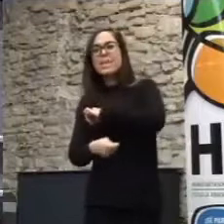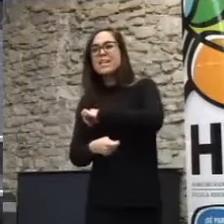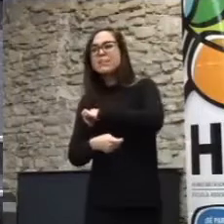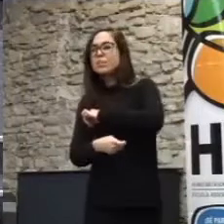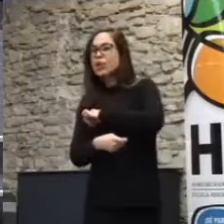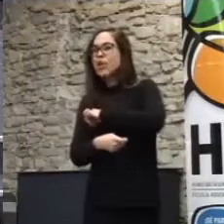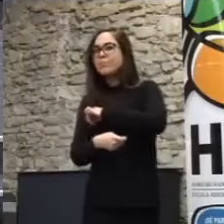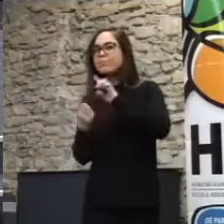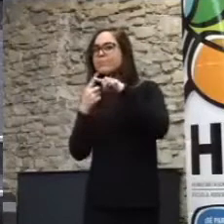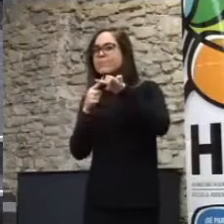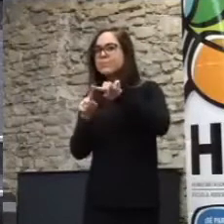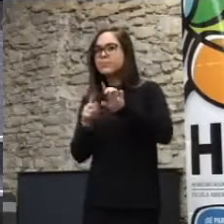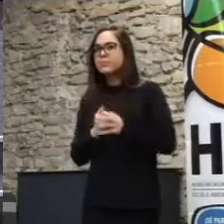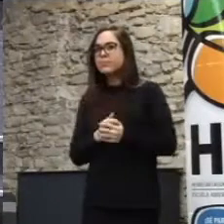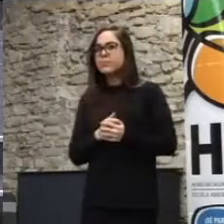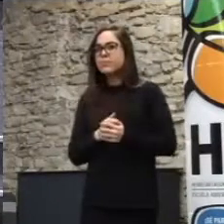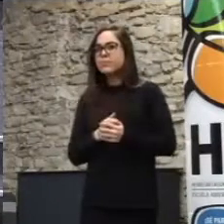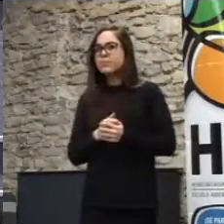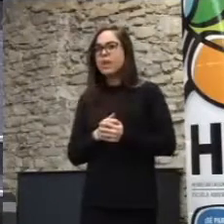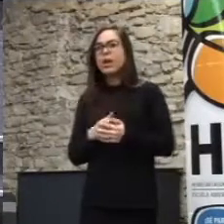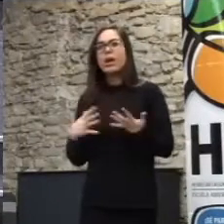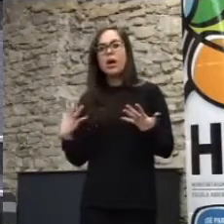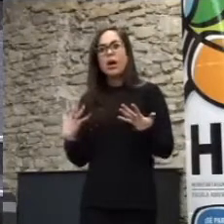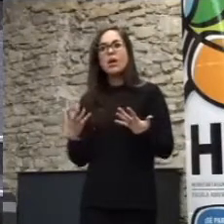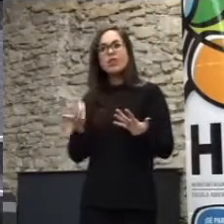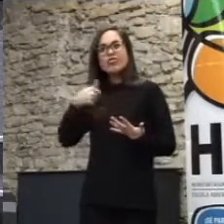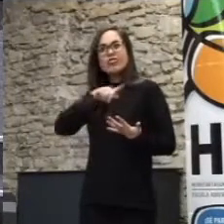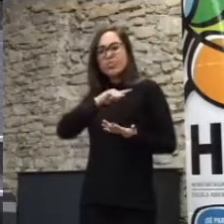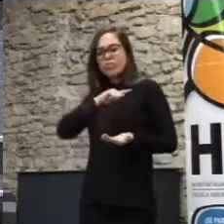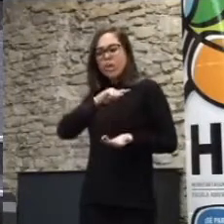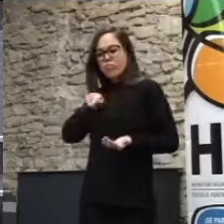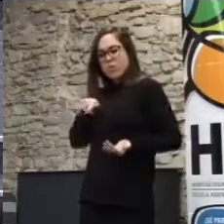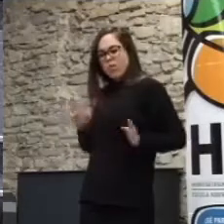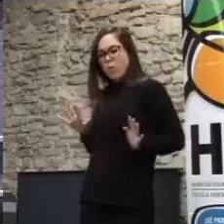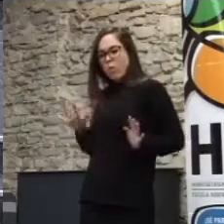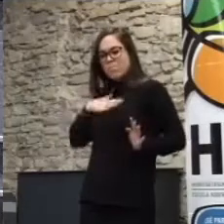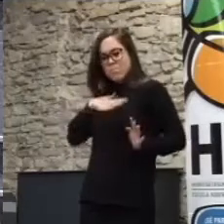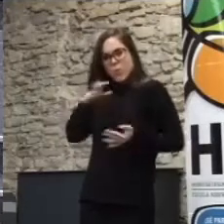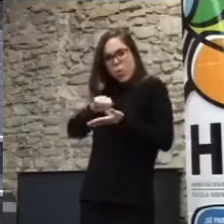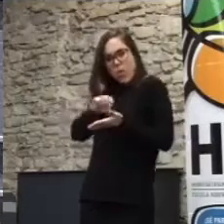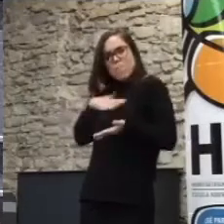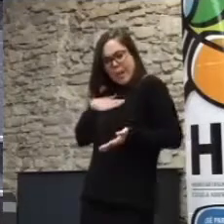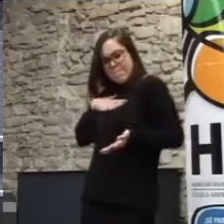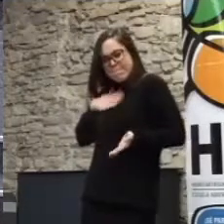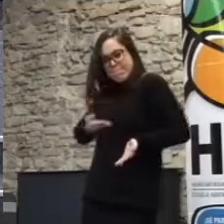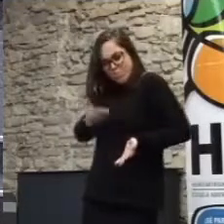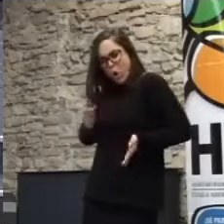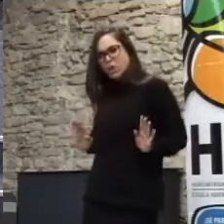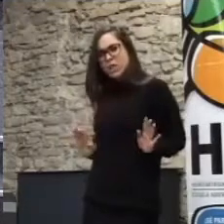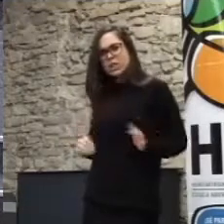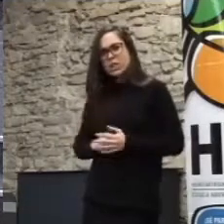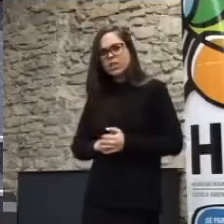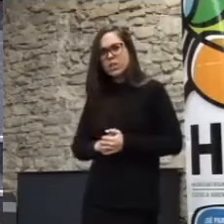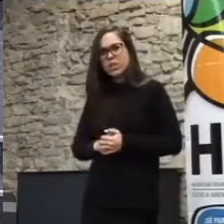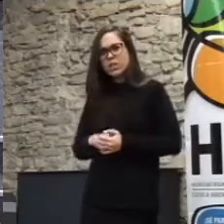en la que nos permite que todo nos importe. Es decir, a mí me importa, yo no vivo en Saramaga, pero me importa lo que ocurra en Saramaga. Porque paso por